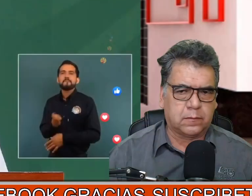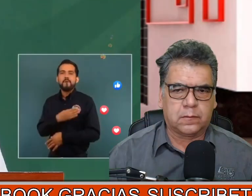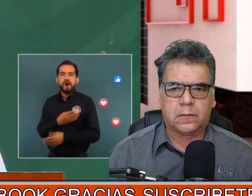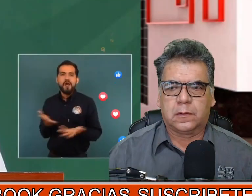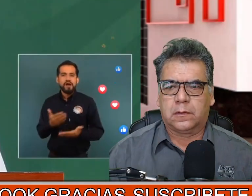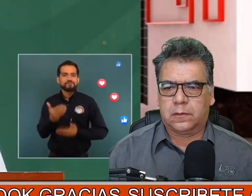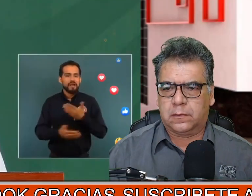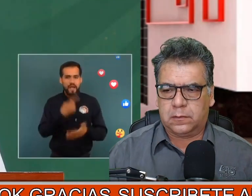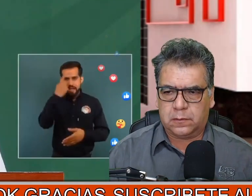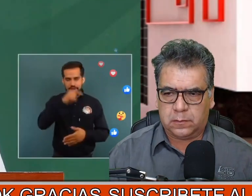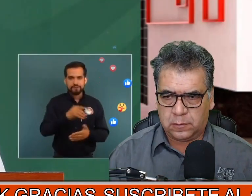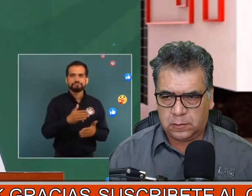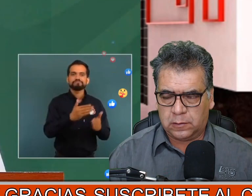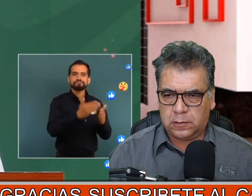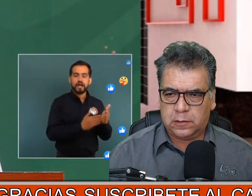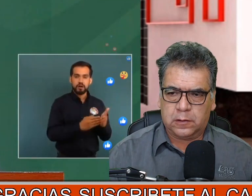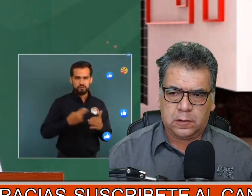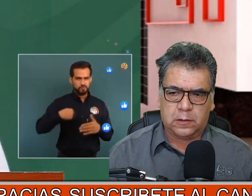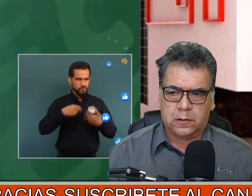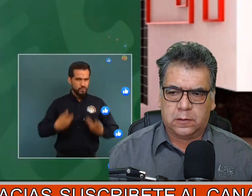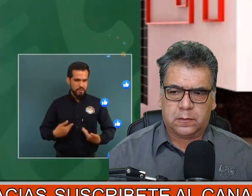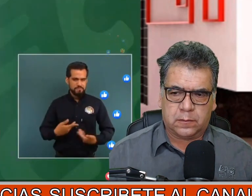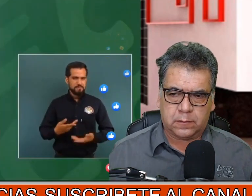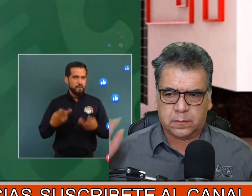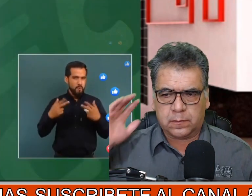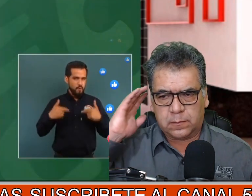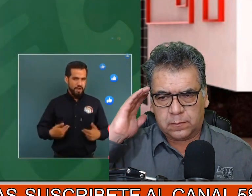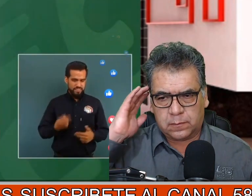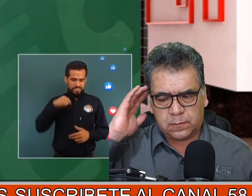y que no somos malos por naturaleza.